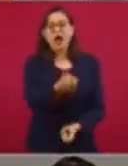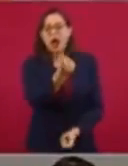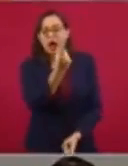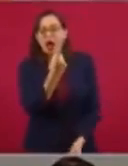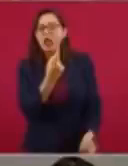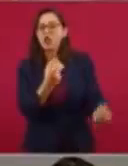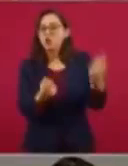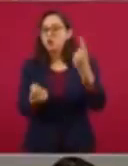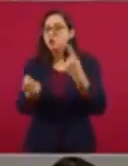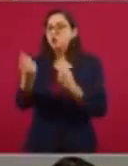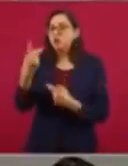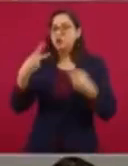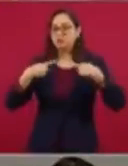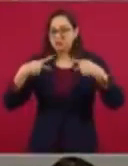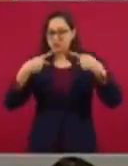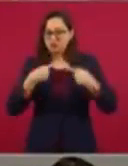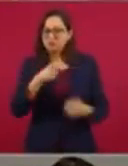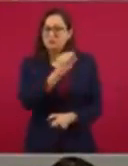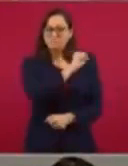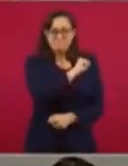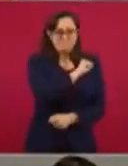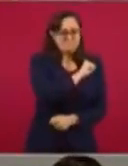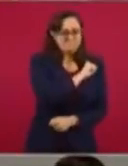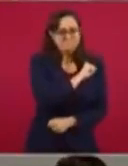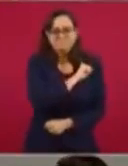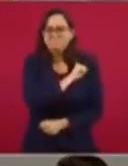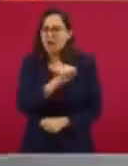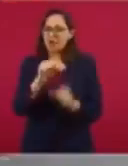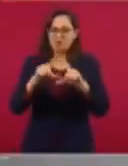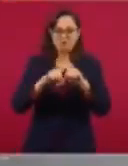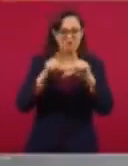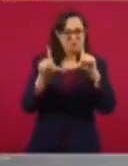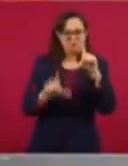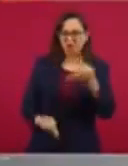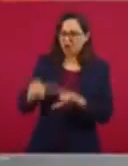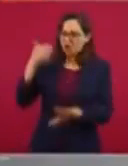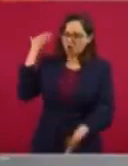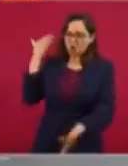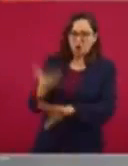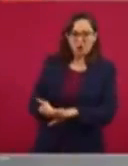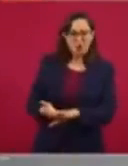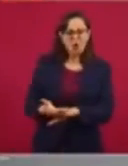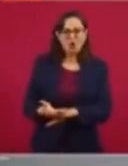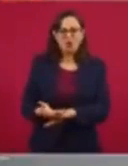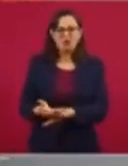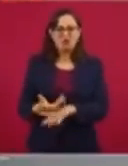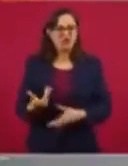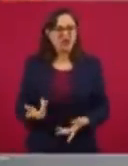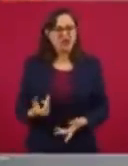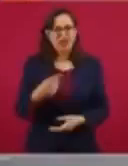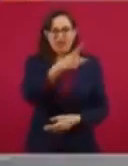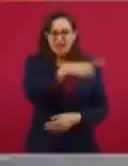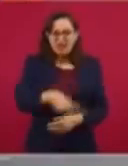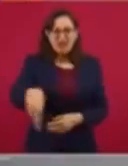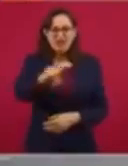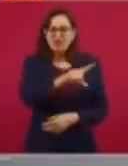mexicanos identificados con las peores causas del país